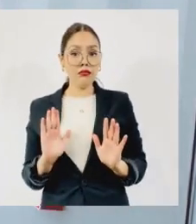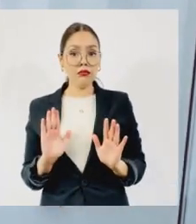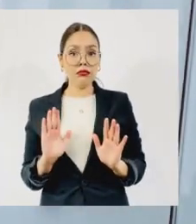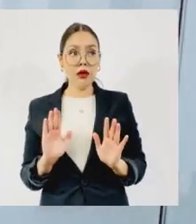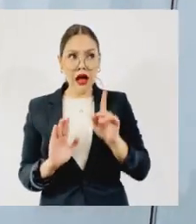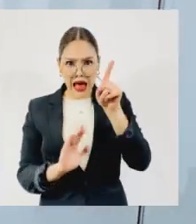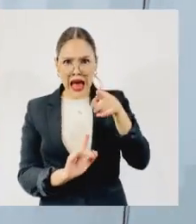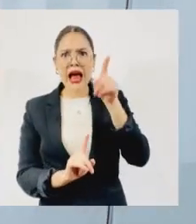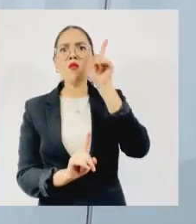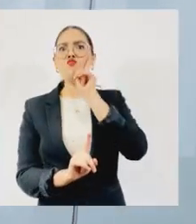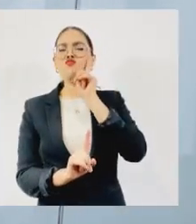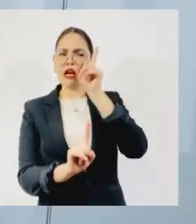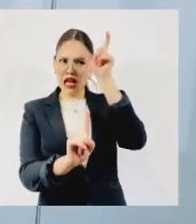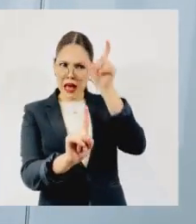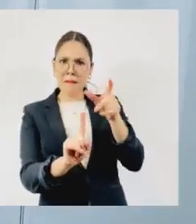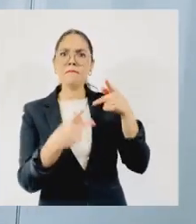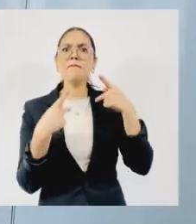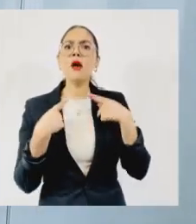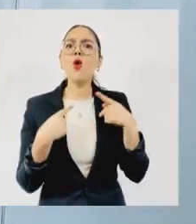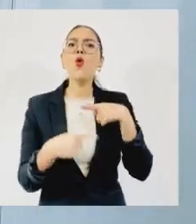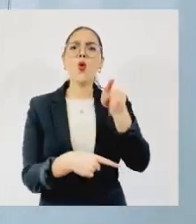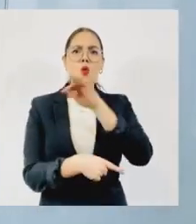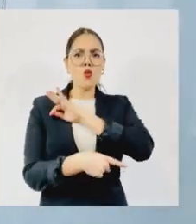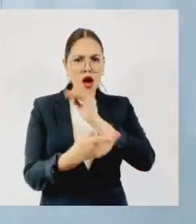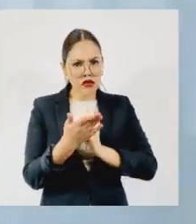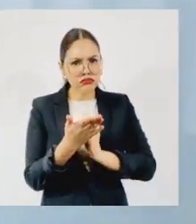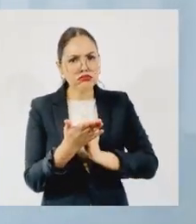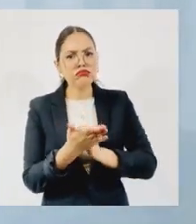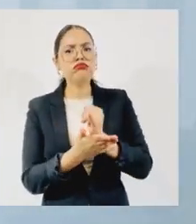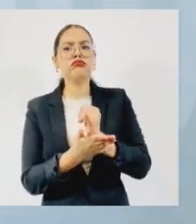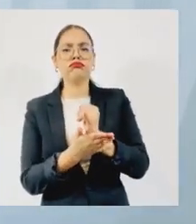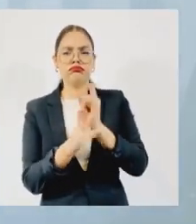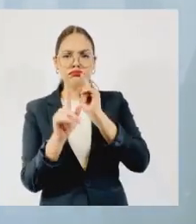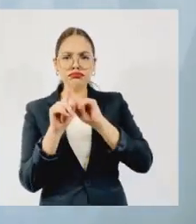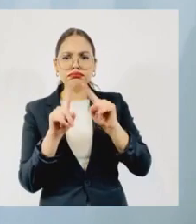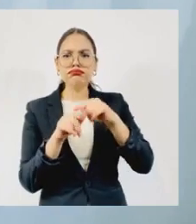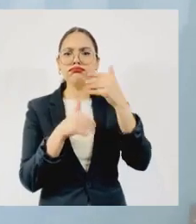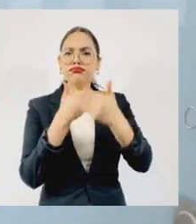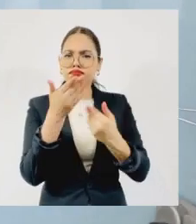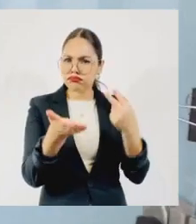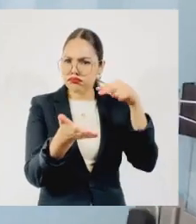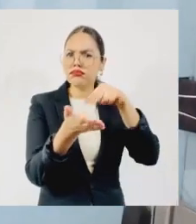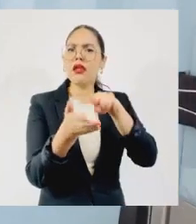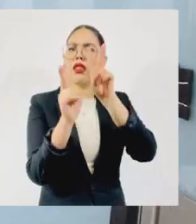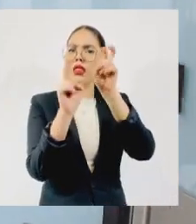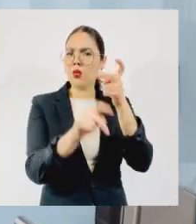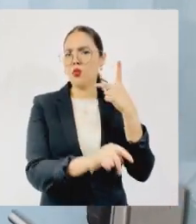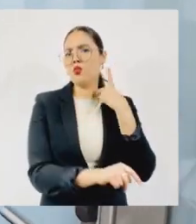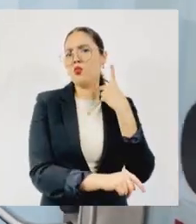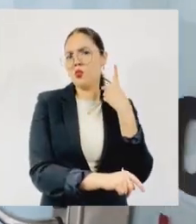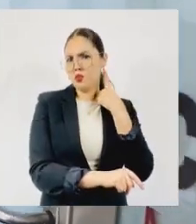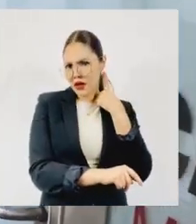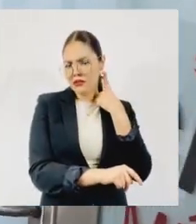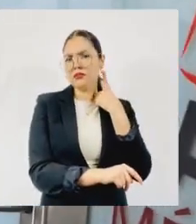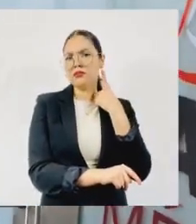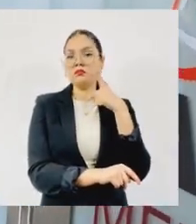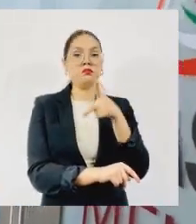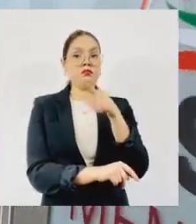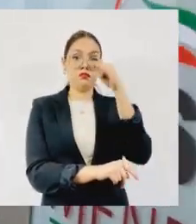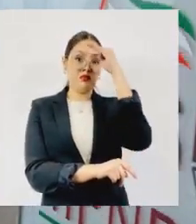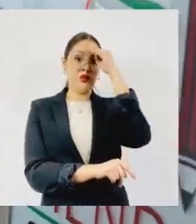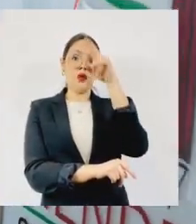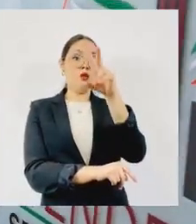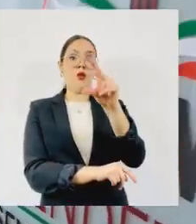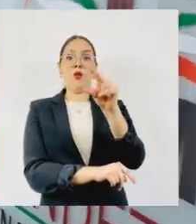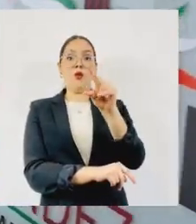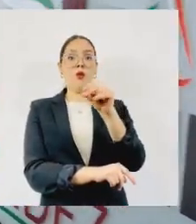ve como una persona que pudiera tomar decisiones en la política, en la